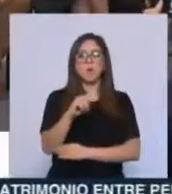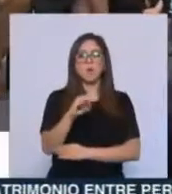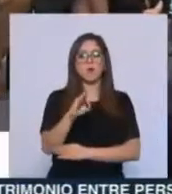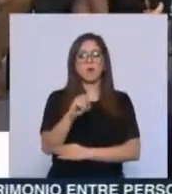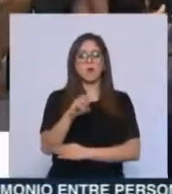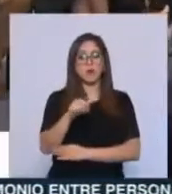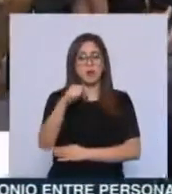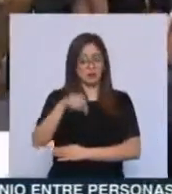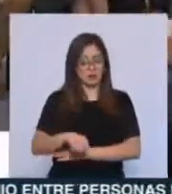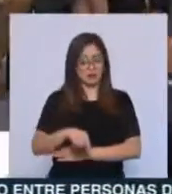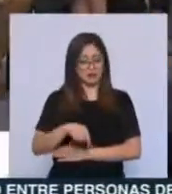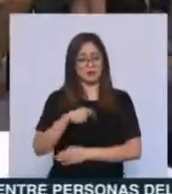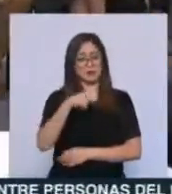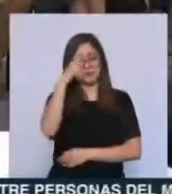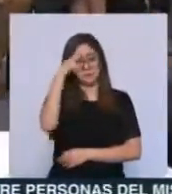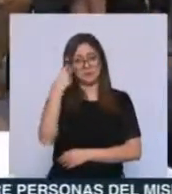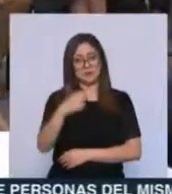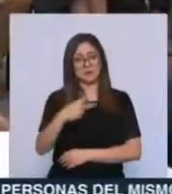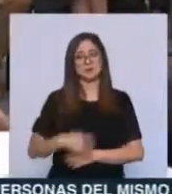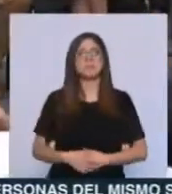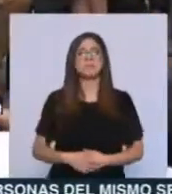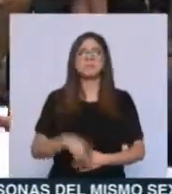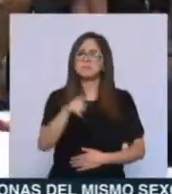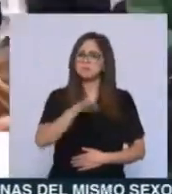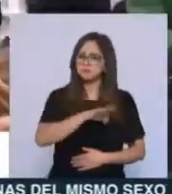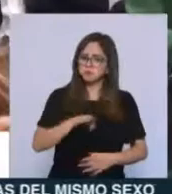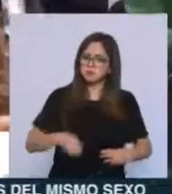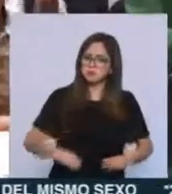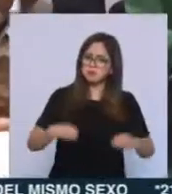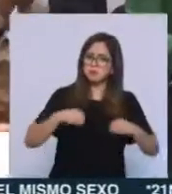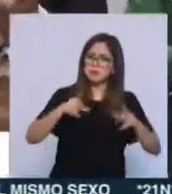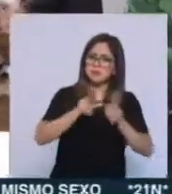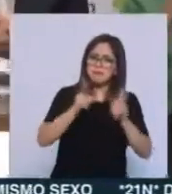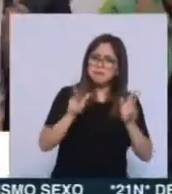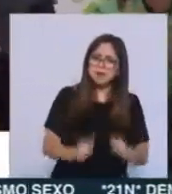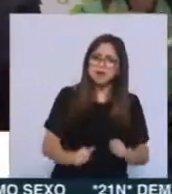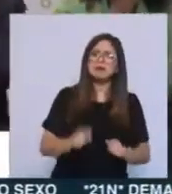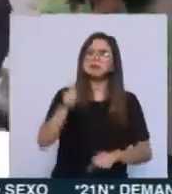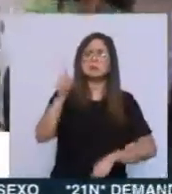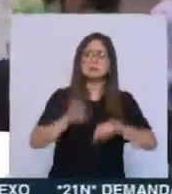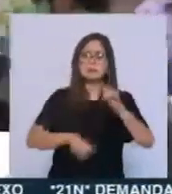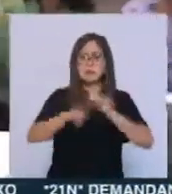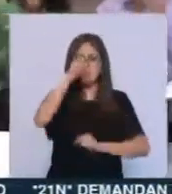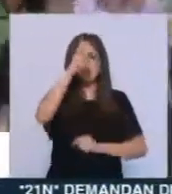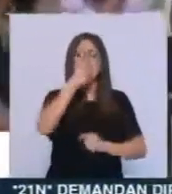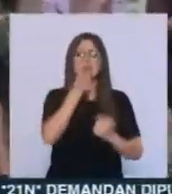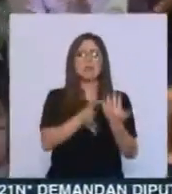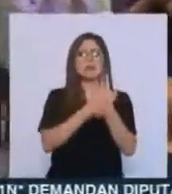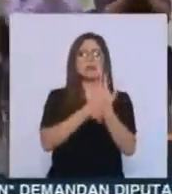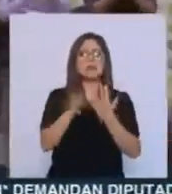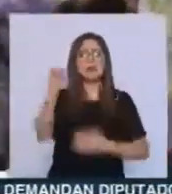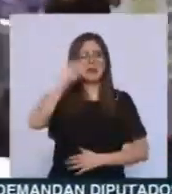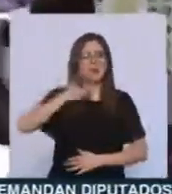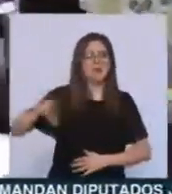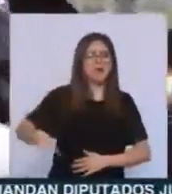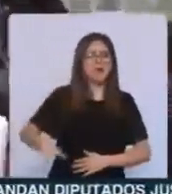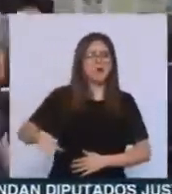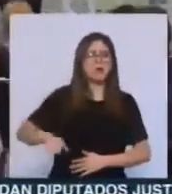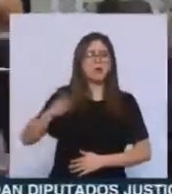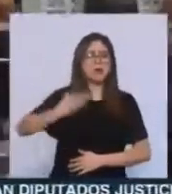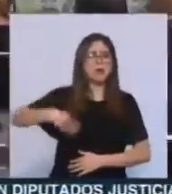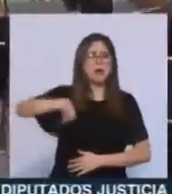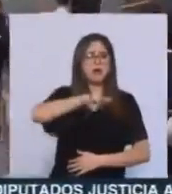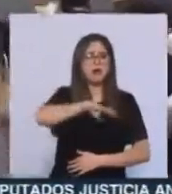Vivir en paz y libres de violencia es posible si se termina con la discriminación. Así lo señaló la jefa de gobierno Claudia Sheinbaum